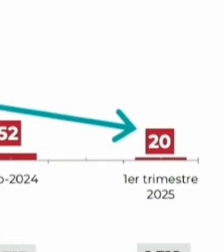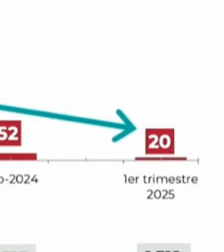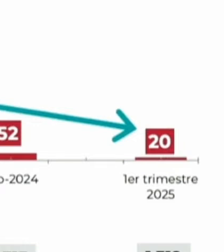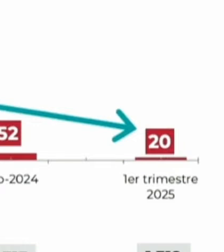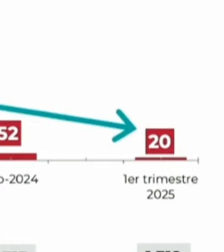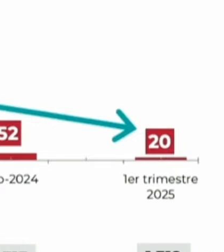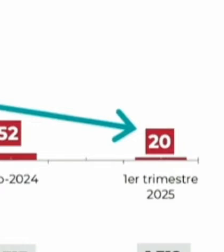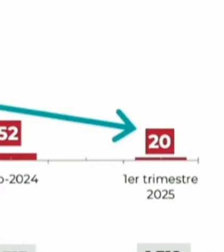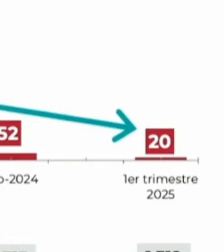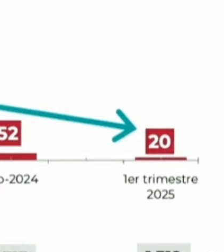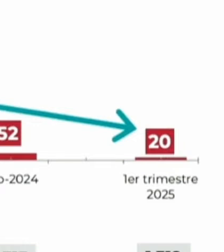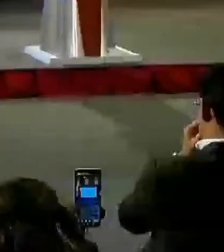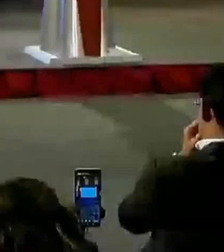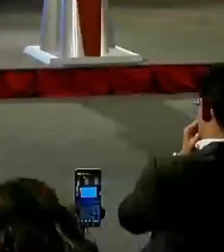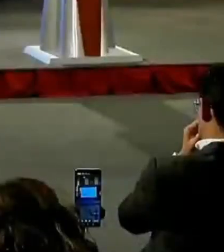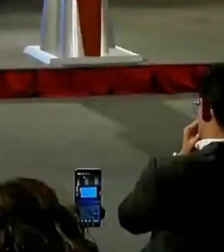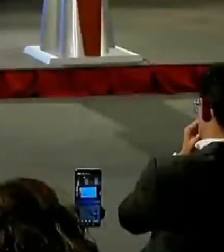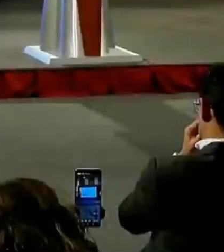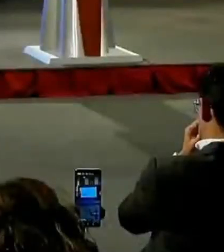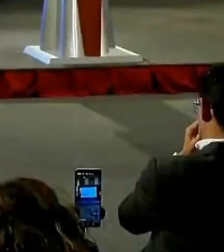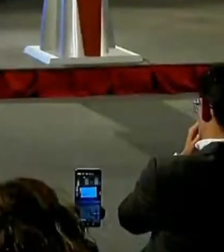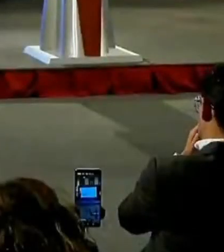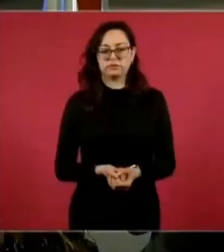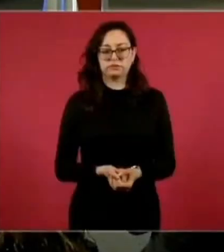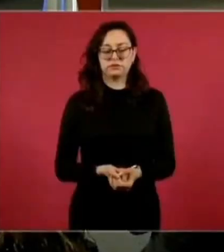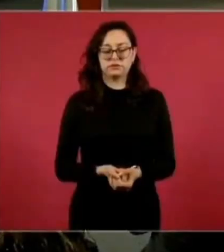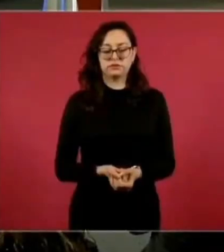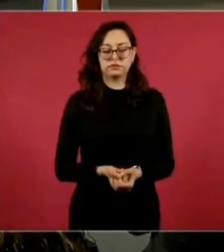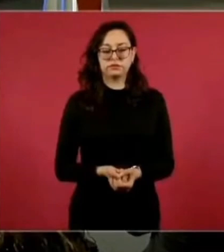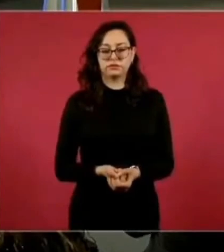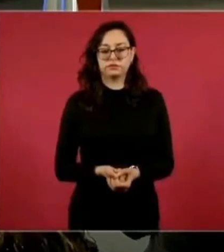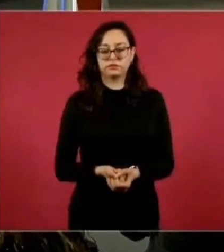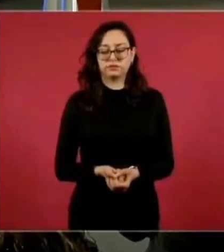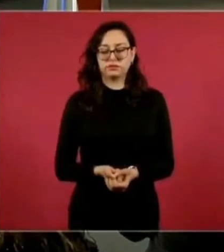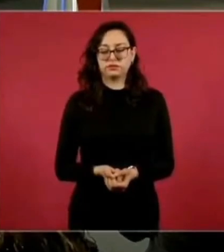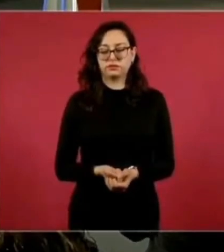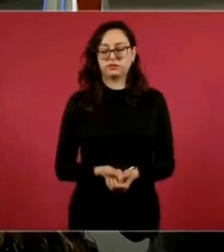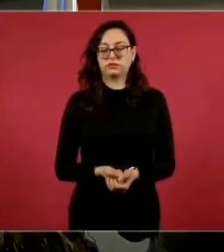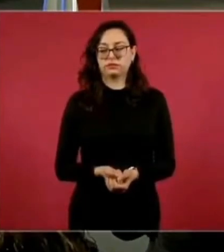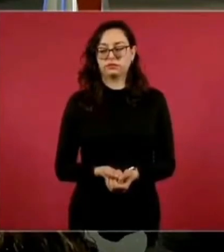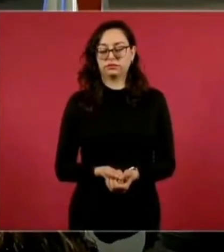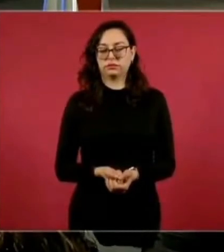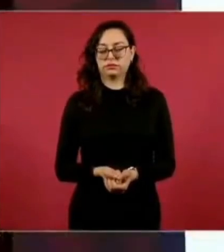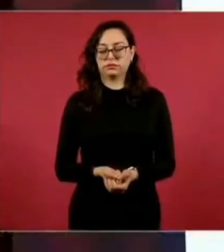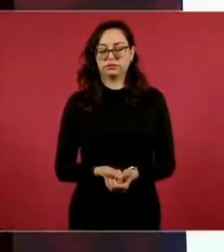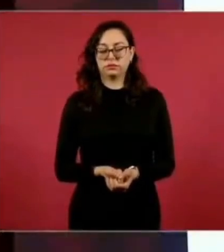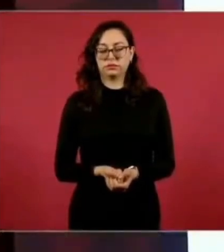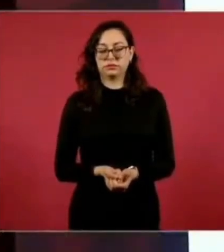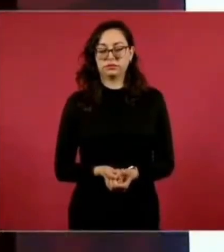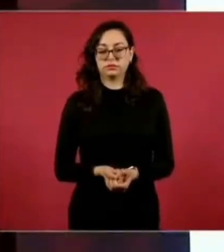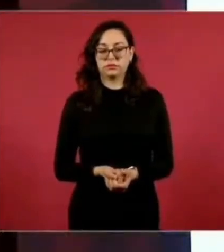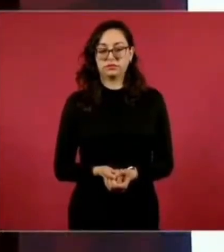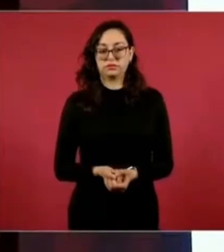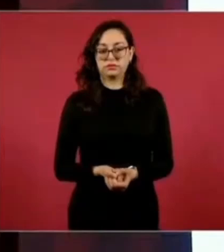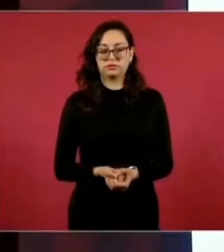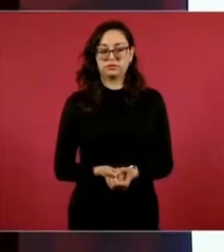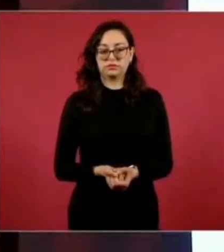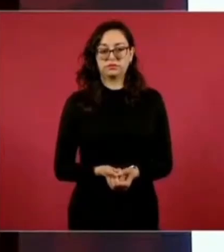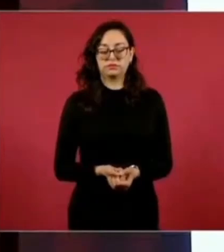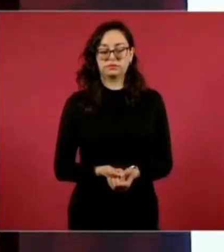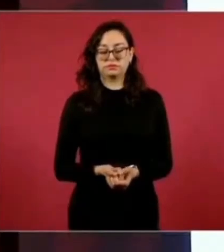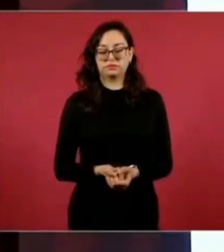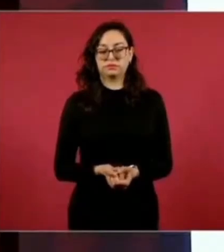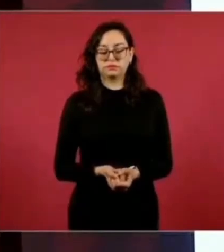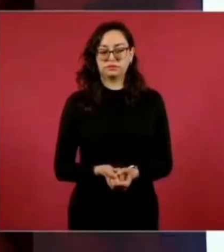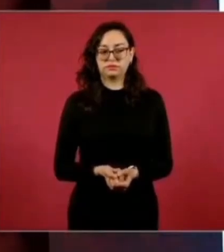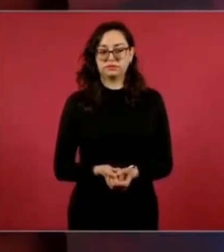y por la construcción de la coquizadora de Tula y la de Salina Cruz, que no nos